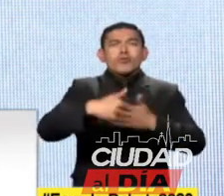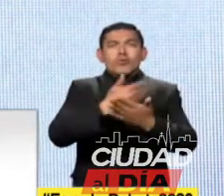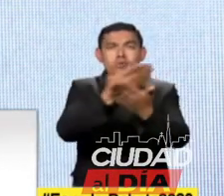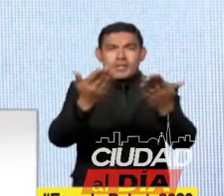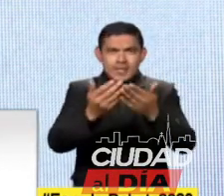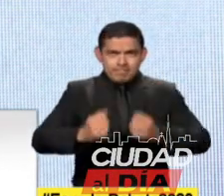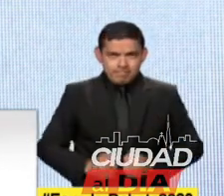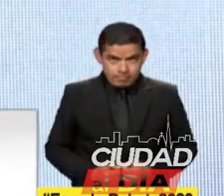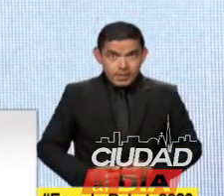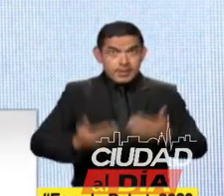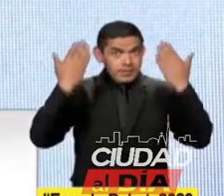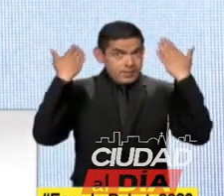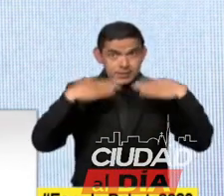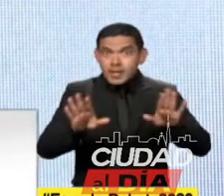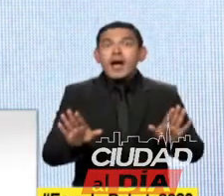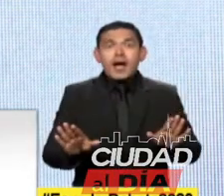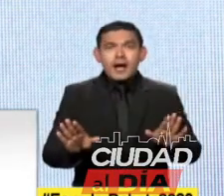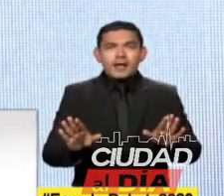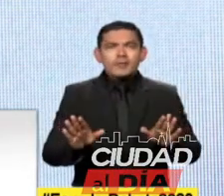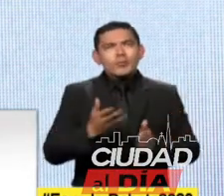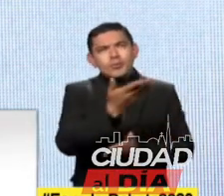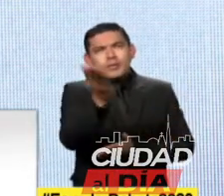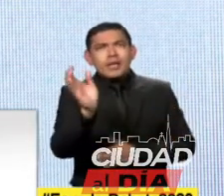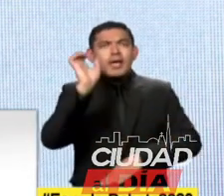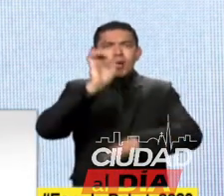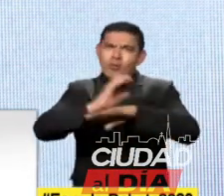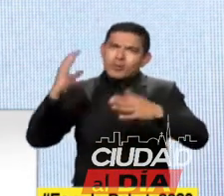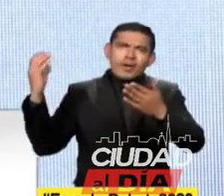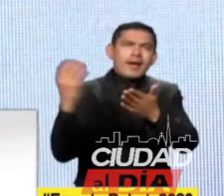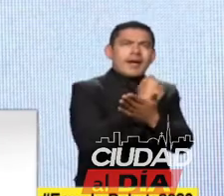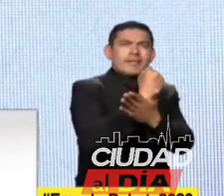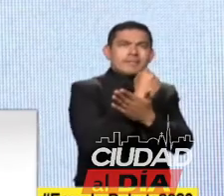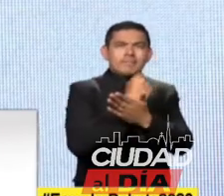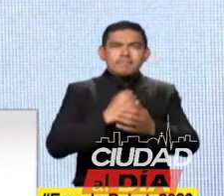después de esto Ecuador vencerá